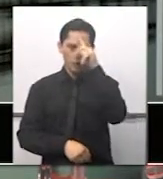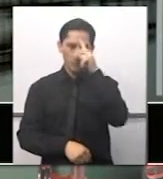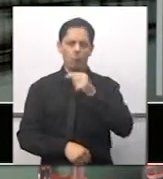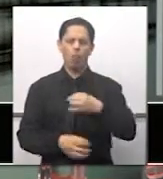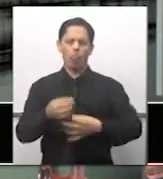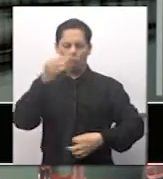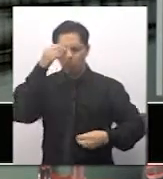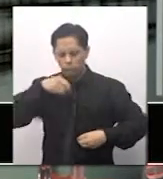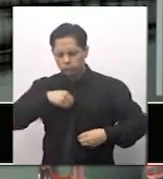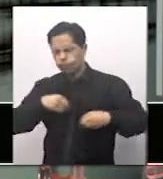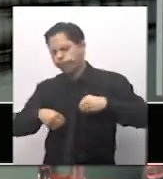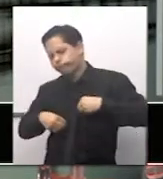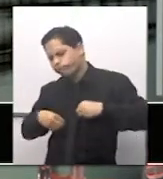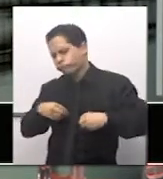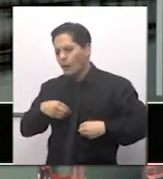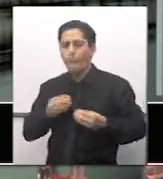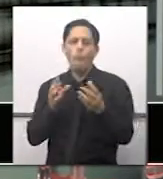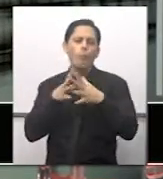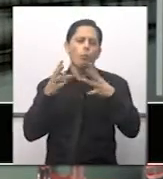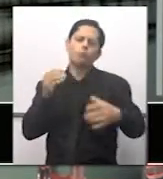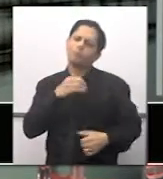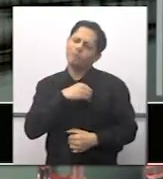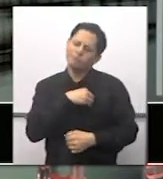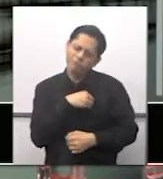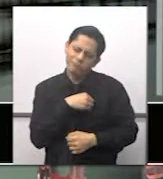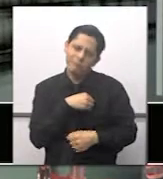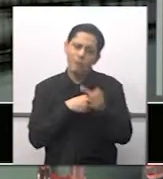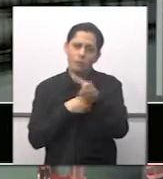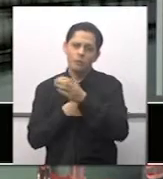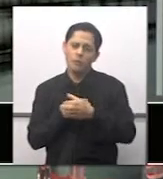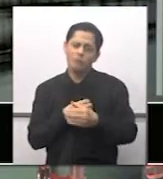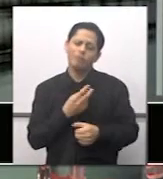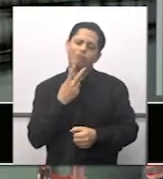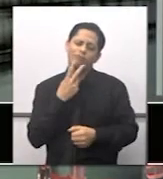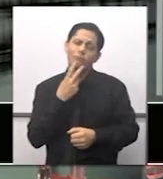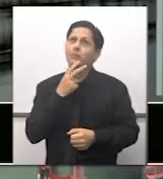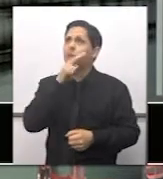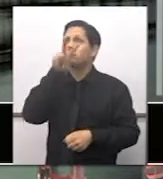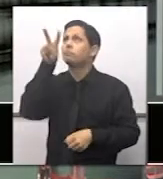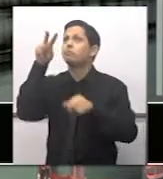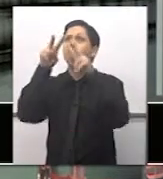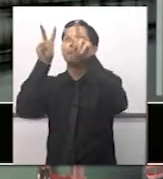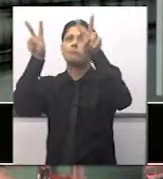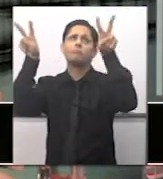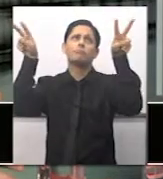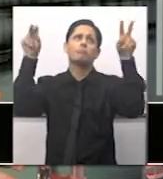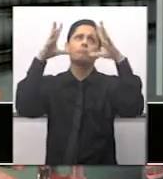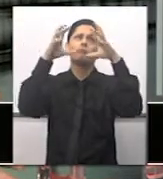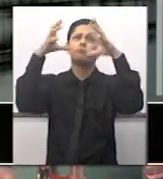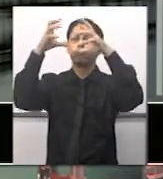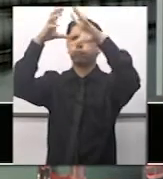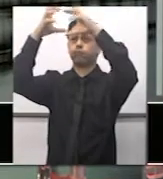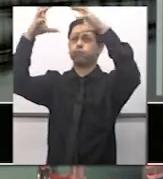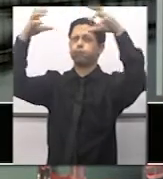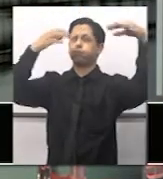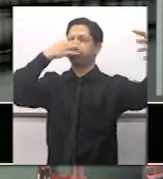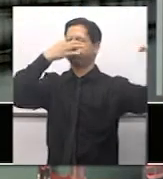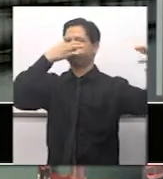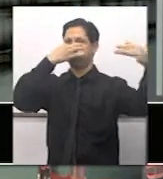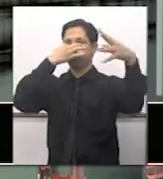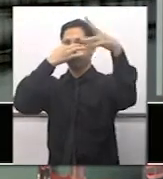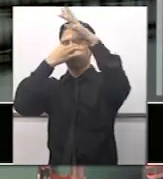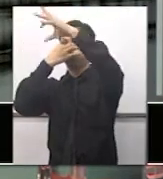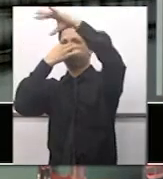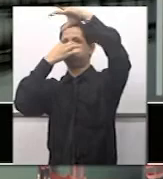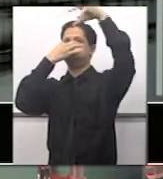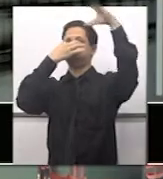sus síntomas. Mucho dolor, Bernardo. Mucho dolor por lo que estaban viviendo en ese minuto los